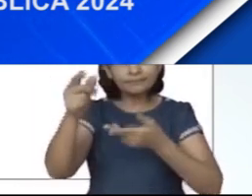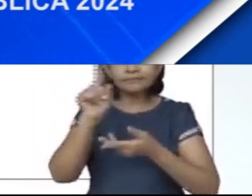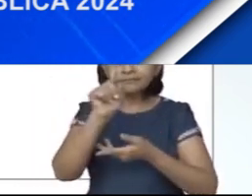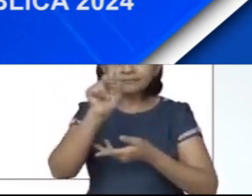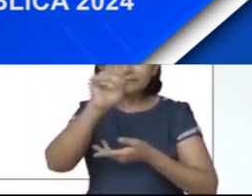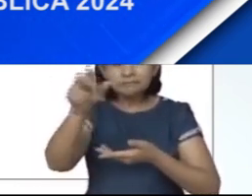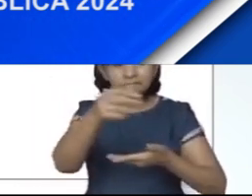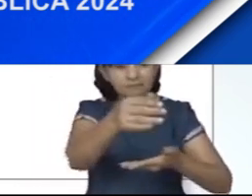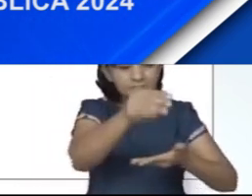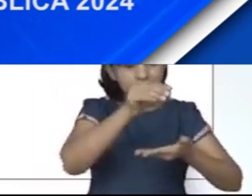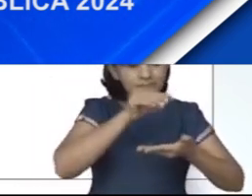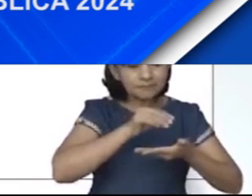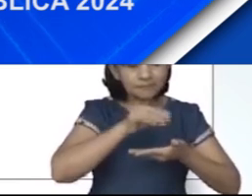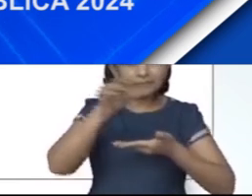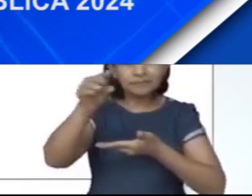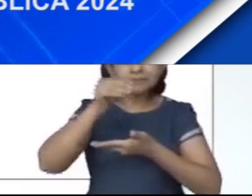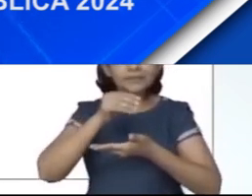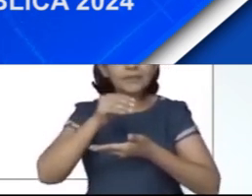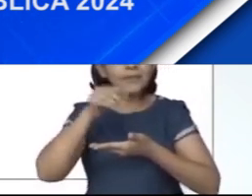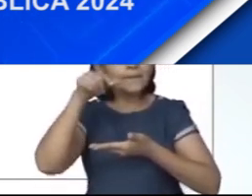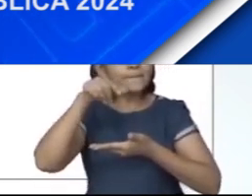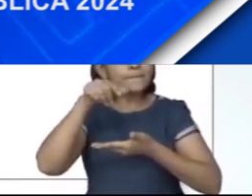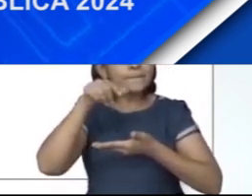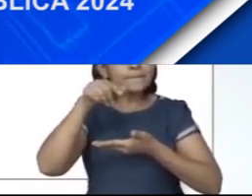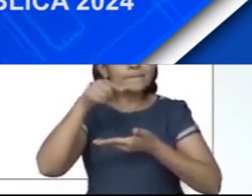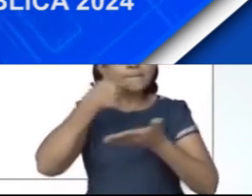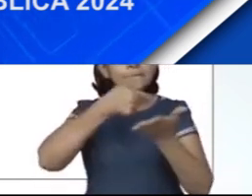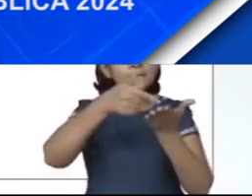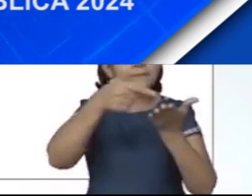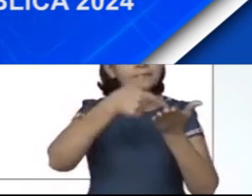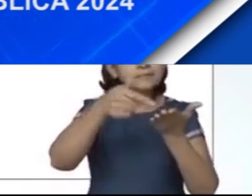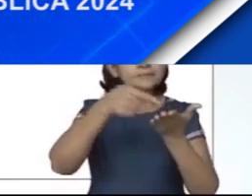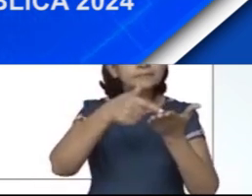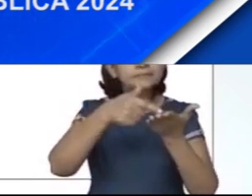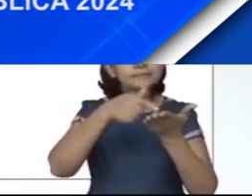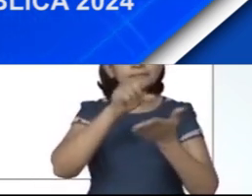manera para la movilización del gasto,